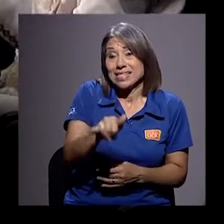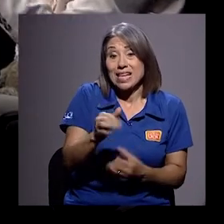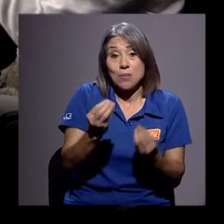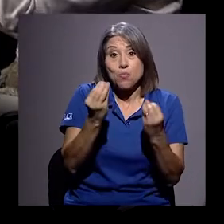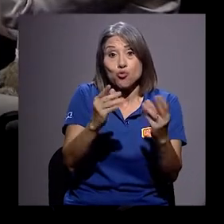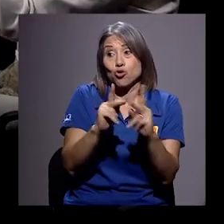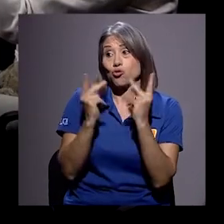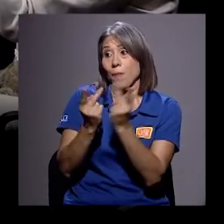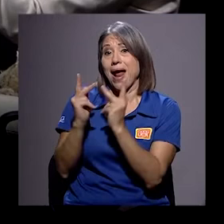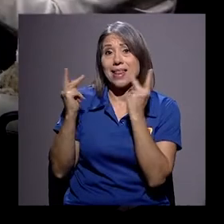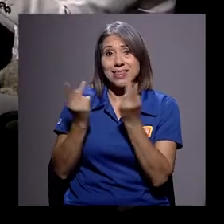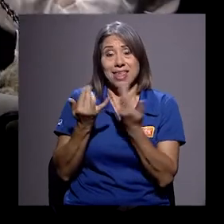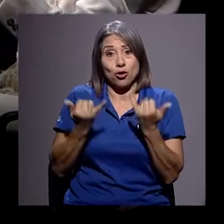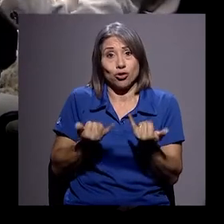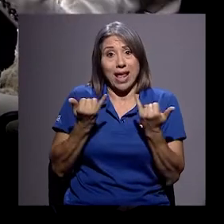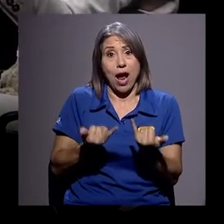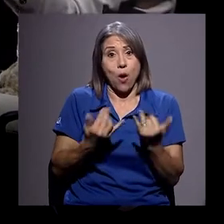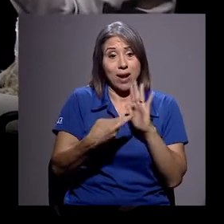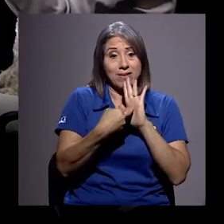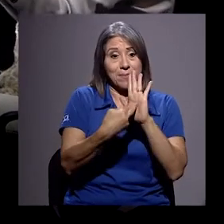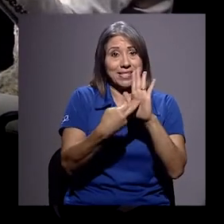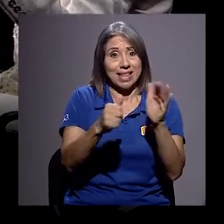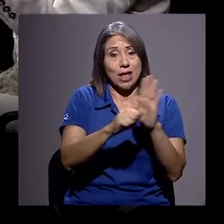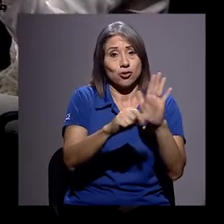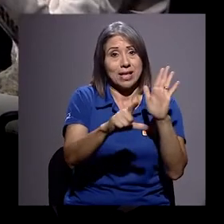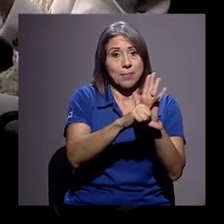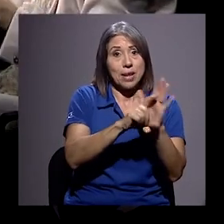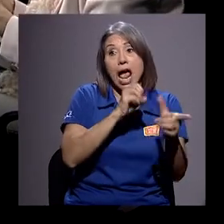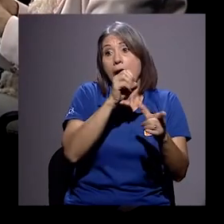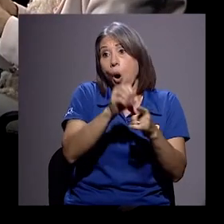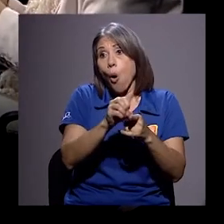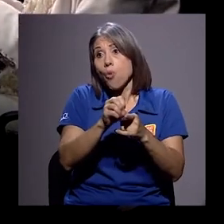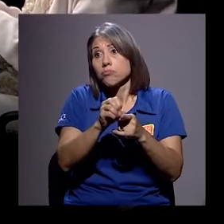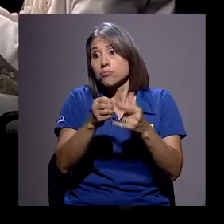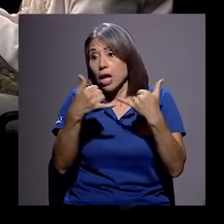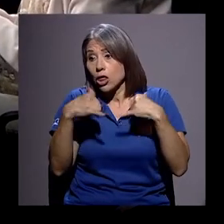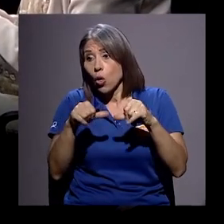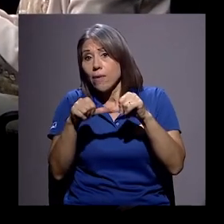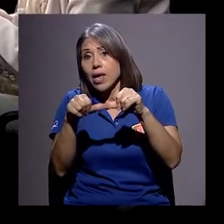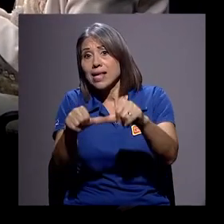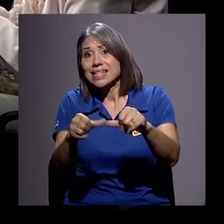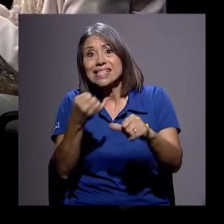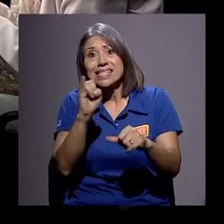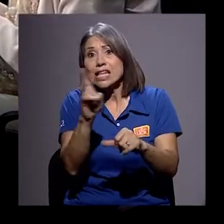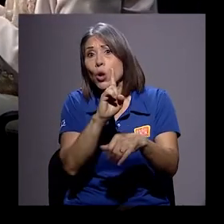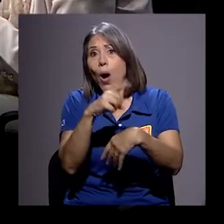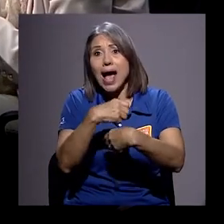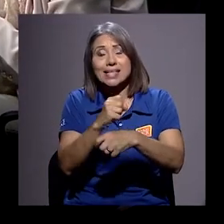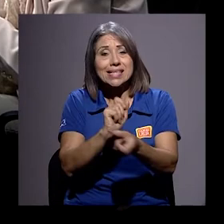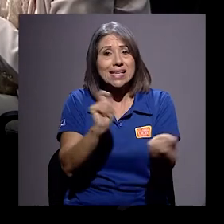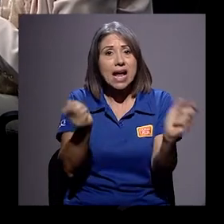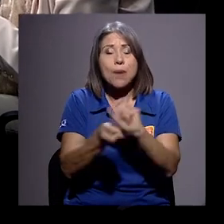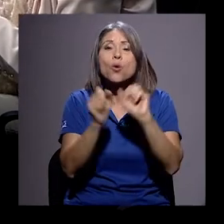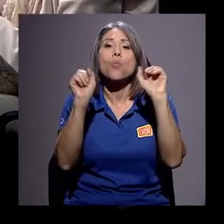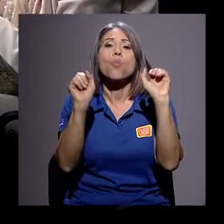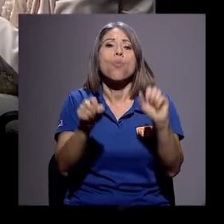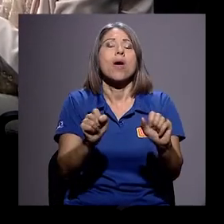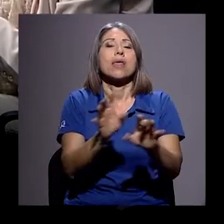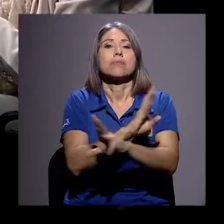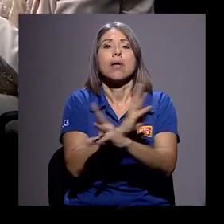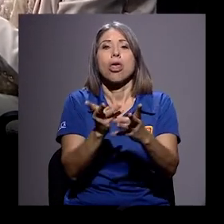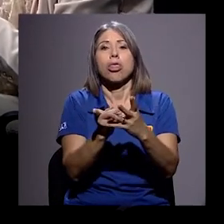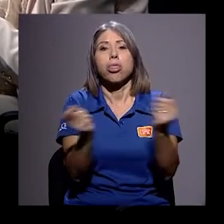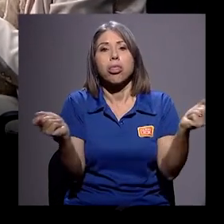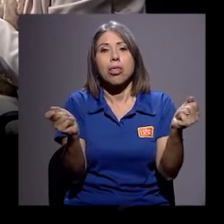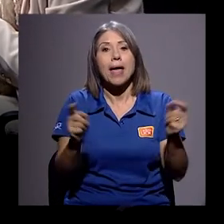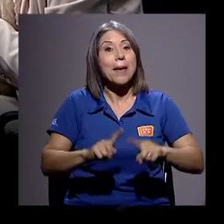están hoy no son los representados en la asamblea sino por ahí todavía vivos pueden desaparecer pero lo grave sería que llegue